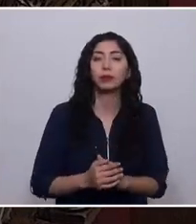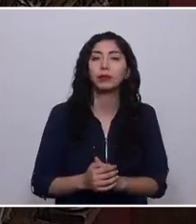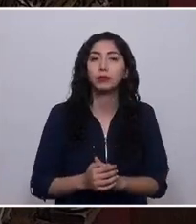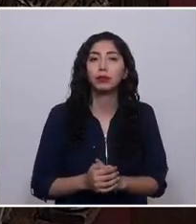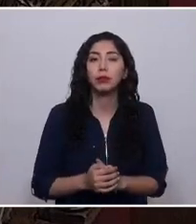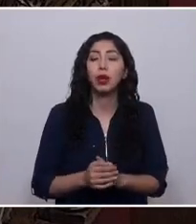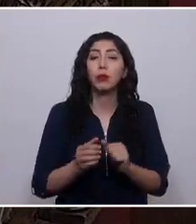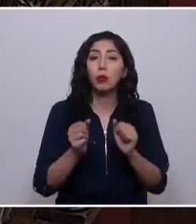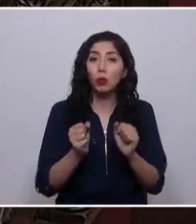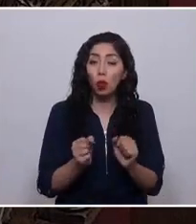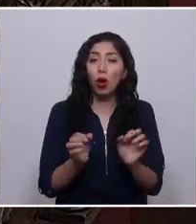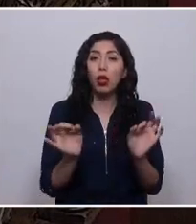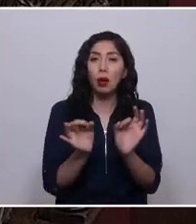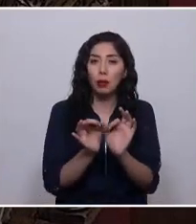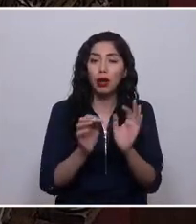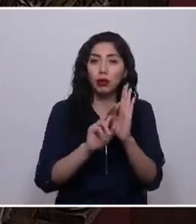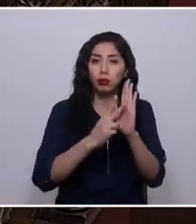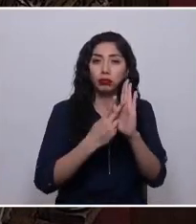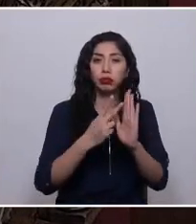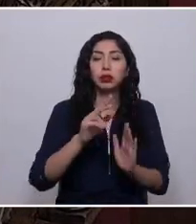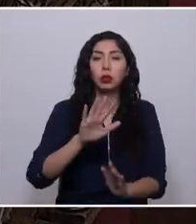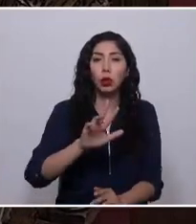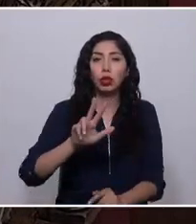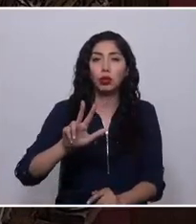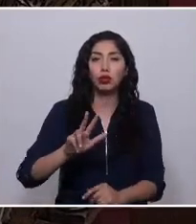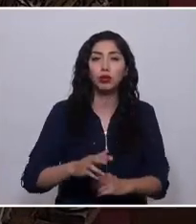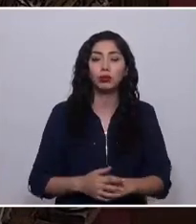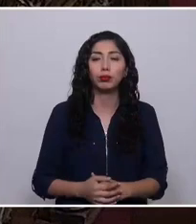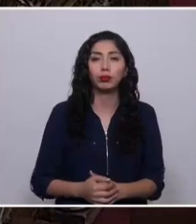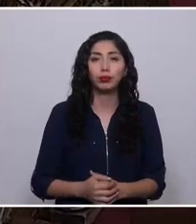indicación número 58.